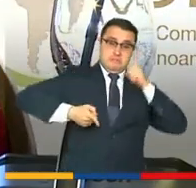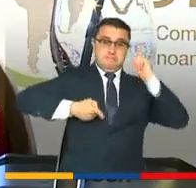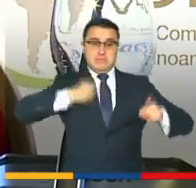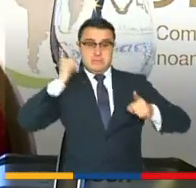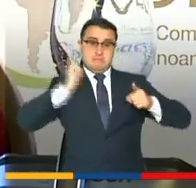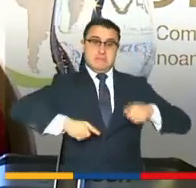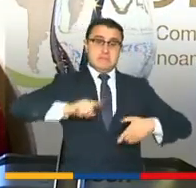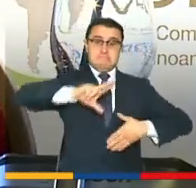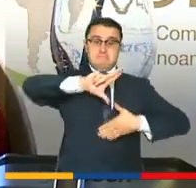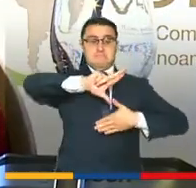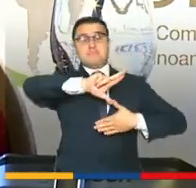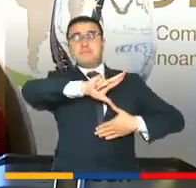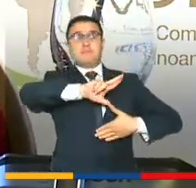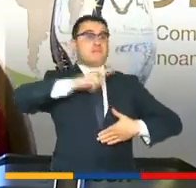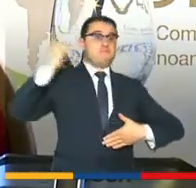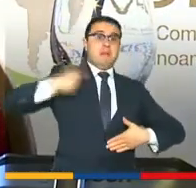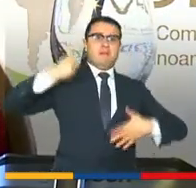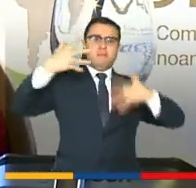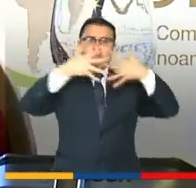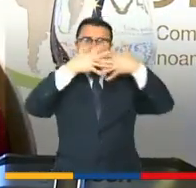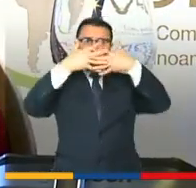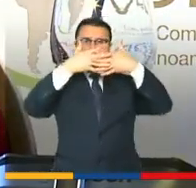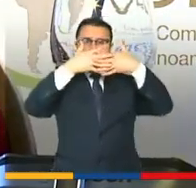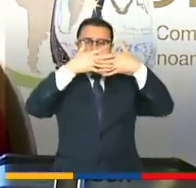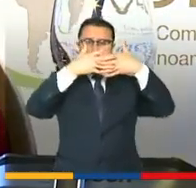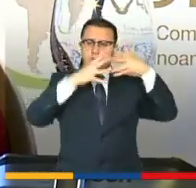responder con otros, con otras amistades,